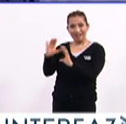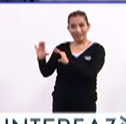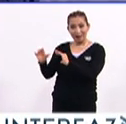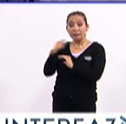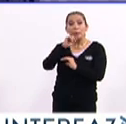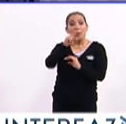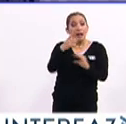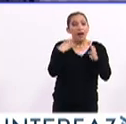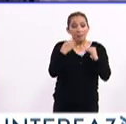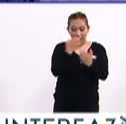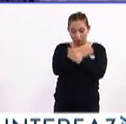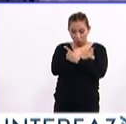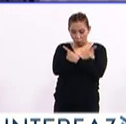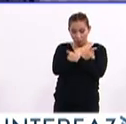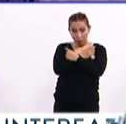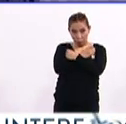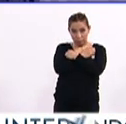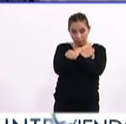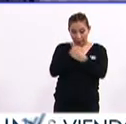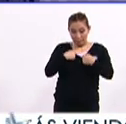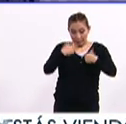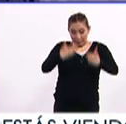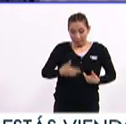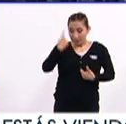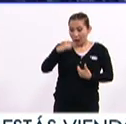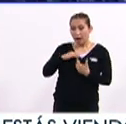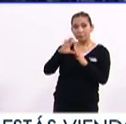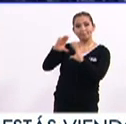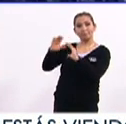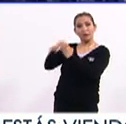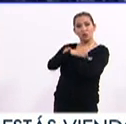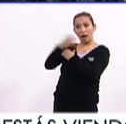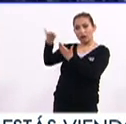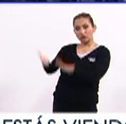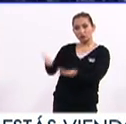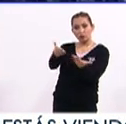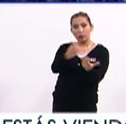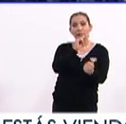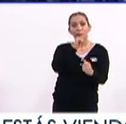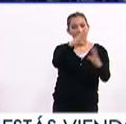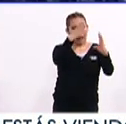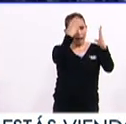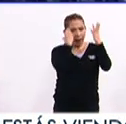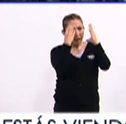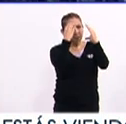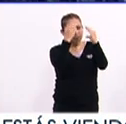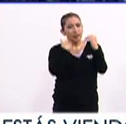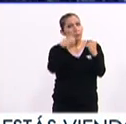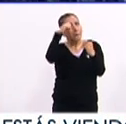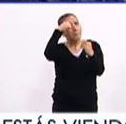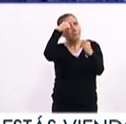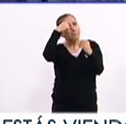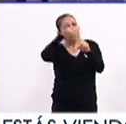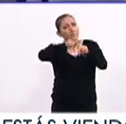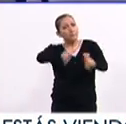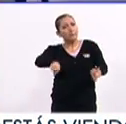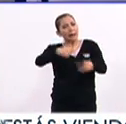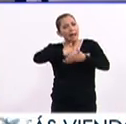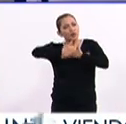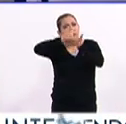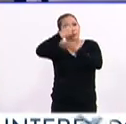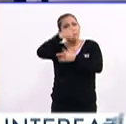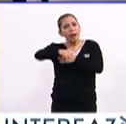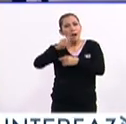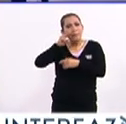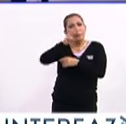van a enseñar a educarte a ti mismo primero para poder educar a los demás, también te van a enseñar a pensar de una manera distinta que te